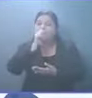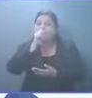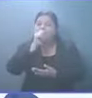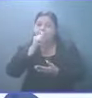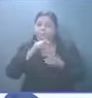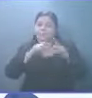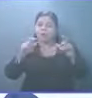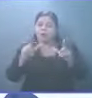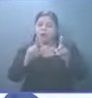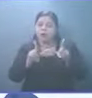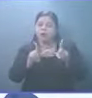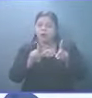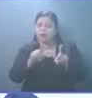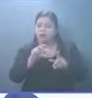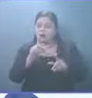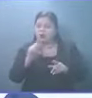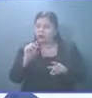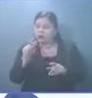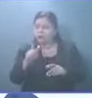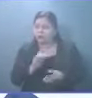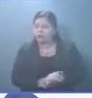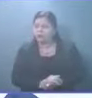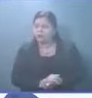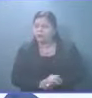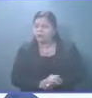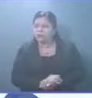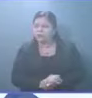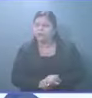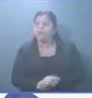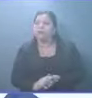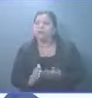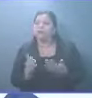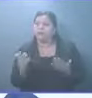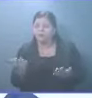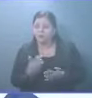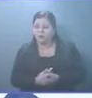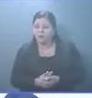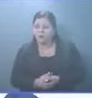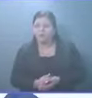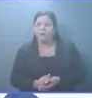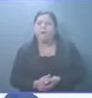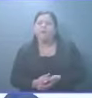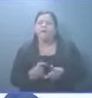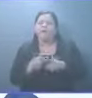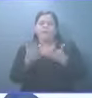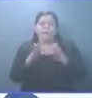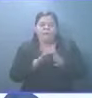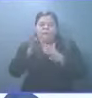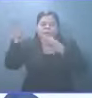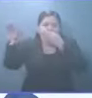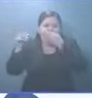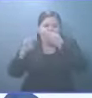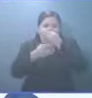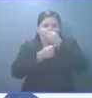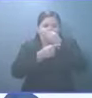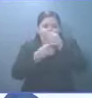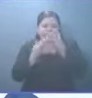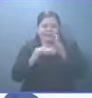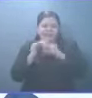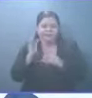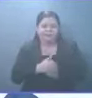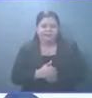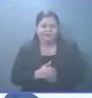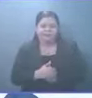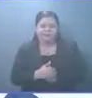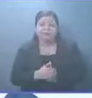tal, ¿verdad? Hacia la ciudad de Washington, el día tal, a tales horas, salió